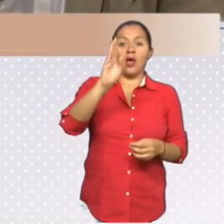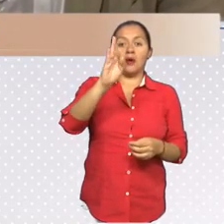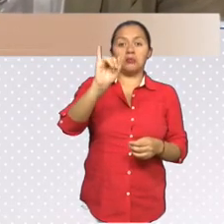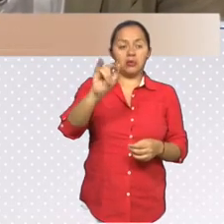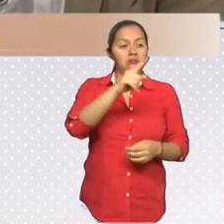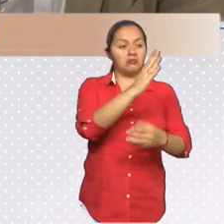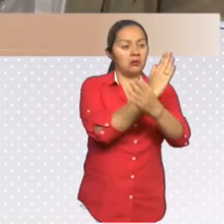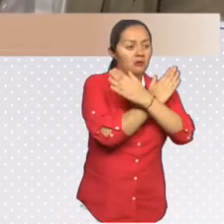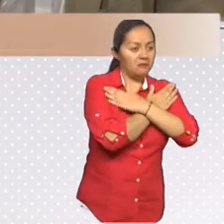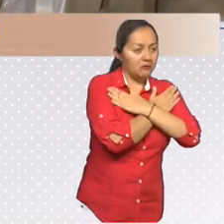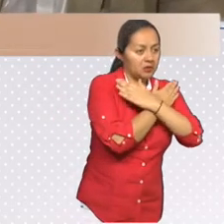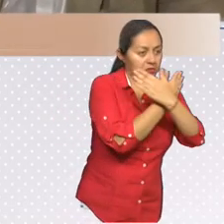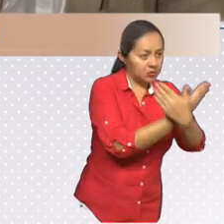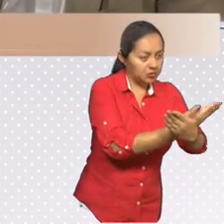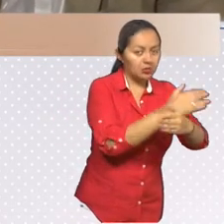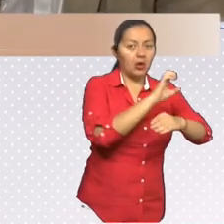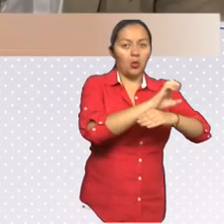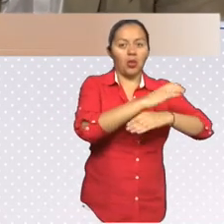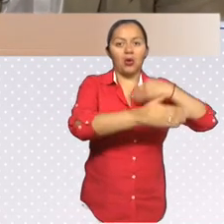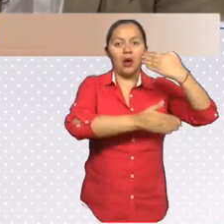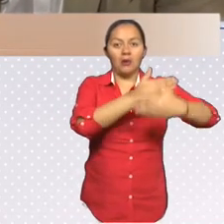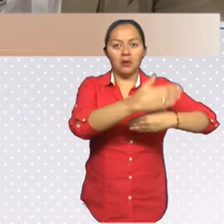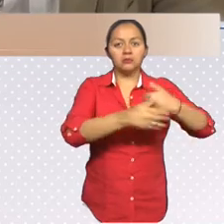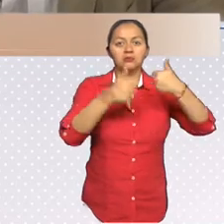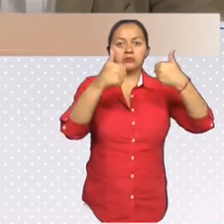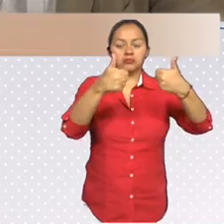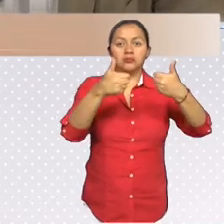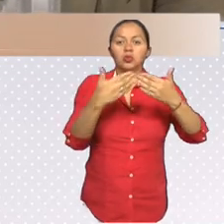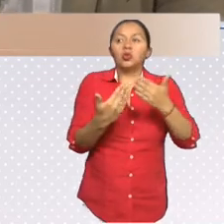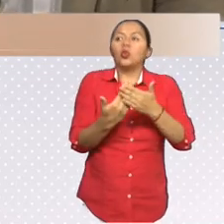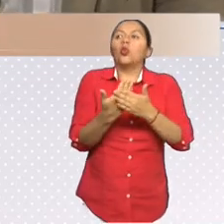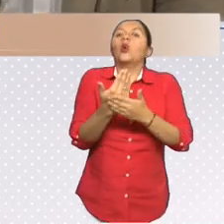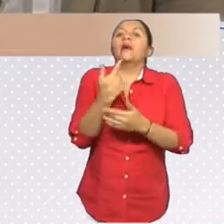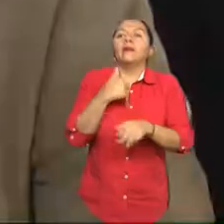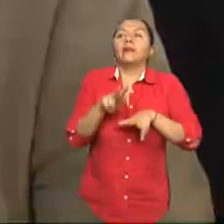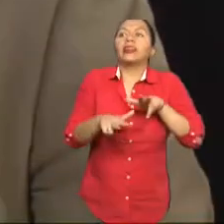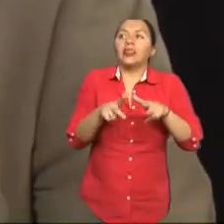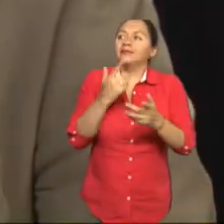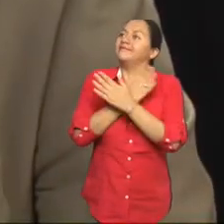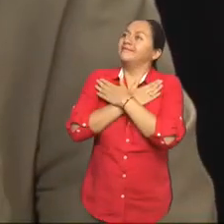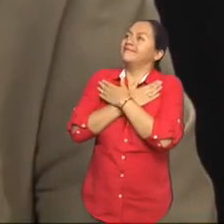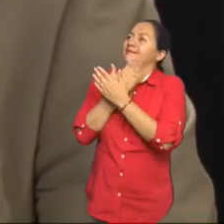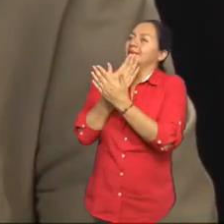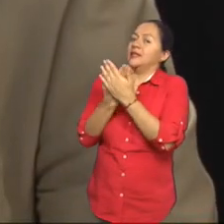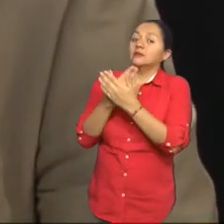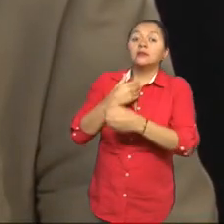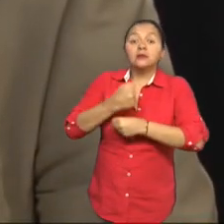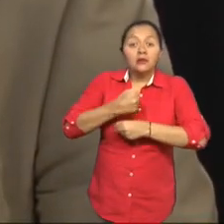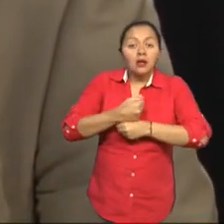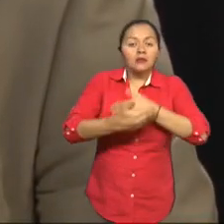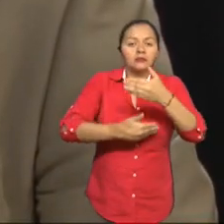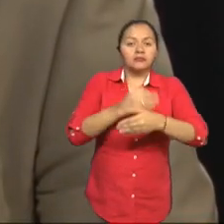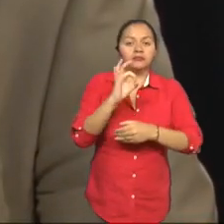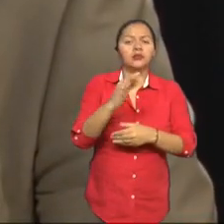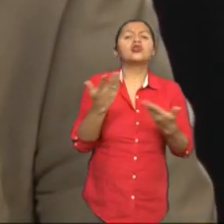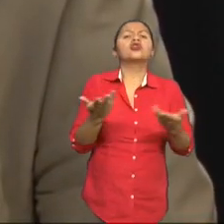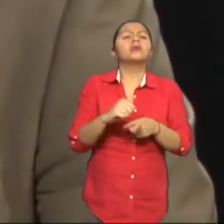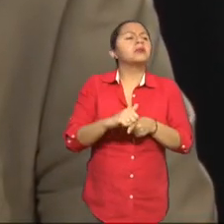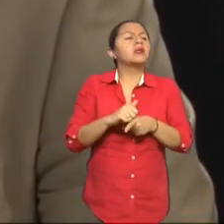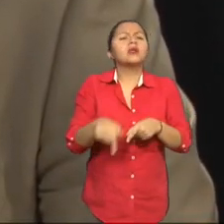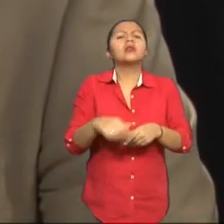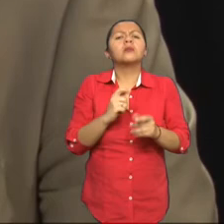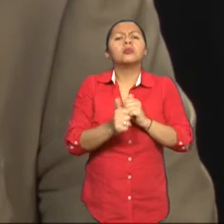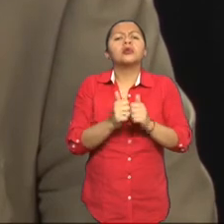felicidades, Ecuador está avanzando en Bocha, y eso es bueno, y somos nuevos, como ustedes dicen, pero se debe al trabajo que estamos haciendo. ¿Y en nuestro país, dónde se practica este